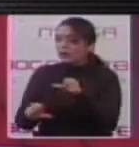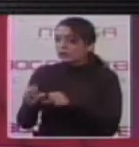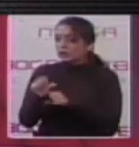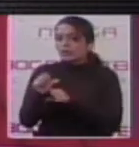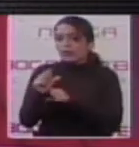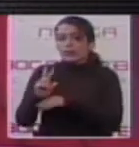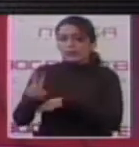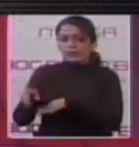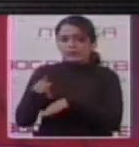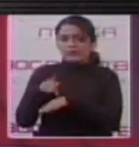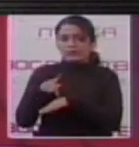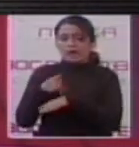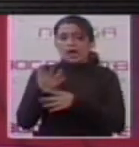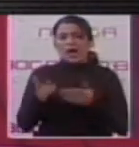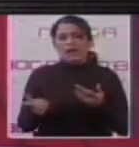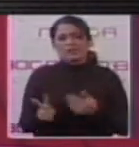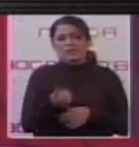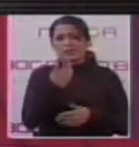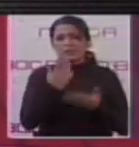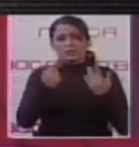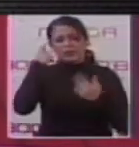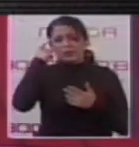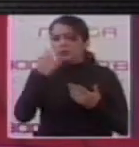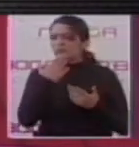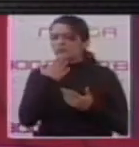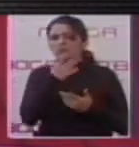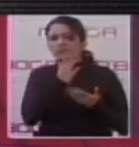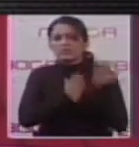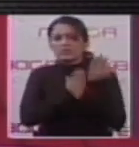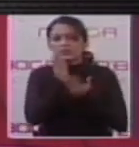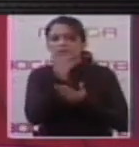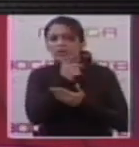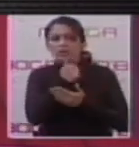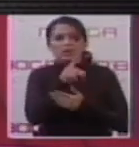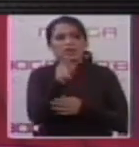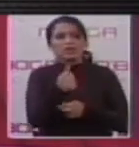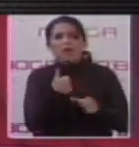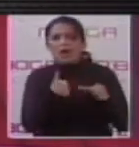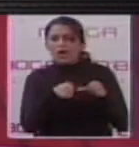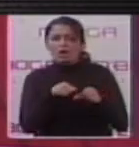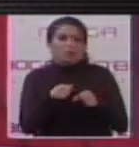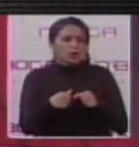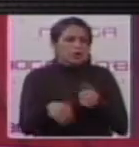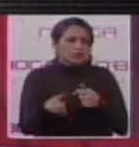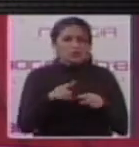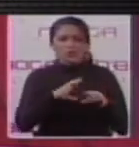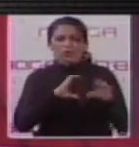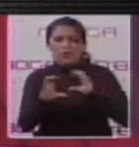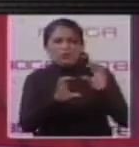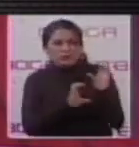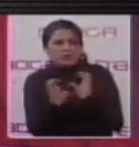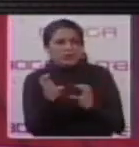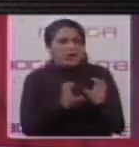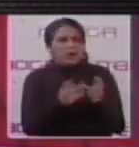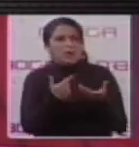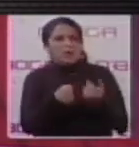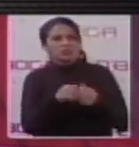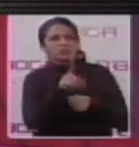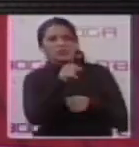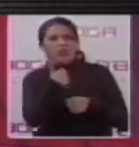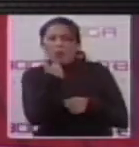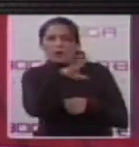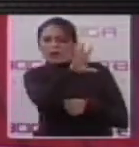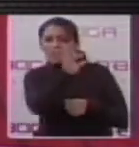al ahorrarnos unos centavos al contratar servicios económicos de contabilidad, de abogados y expertos y demás, estamos siendo